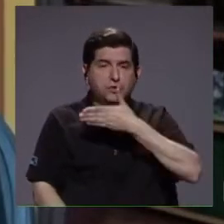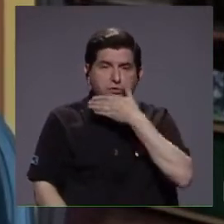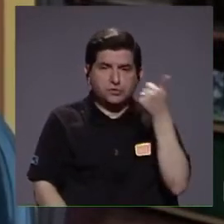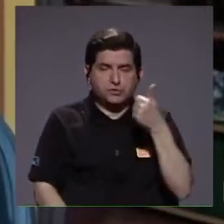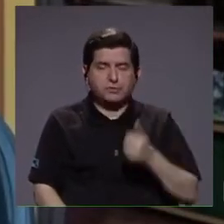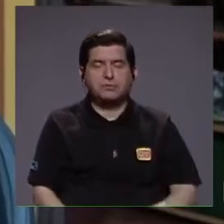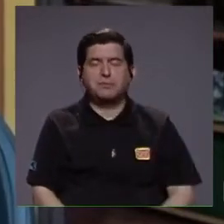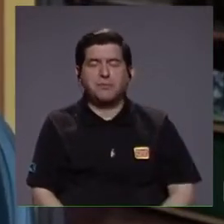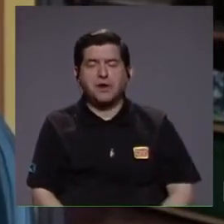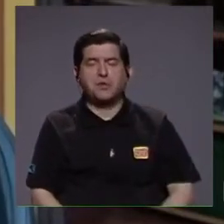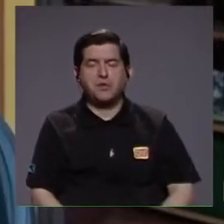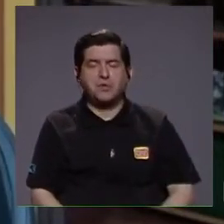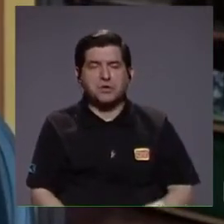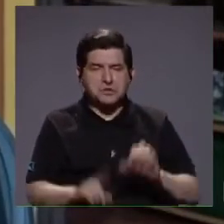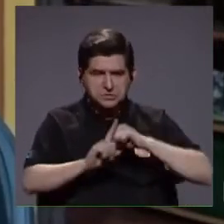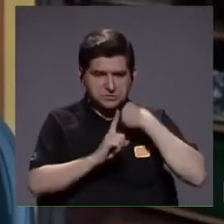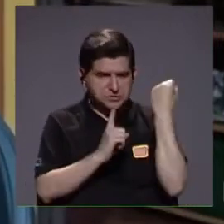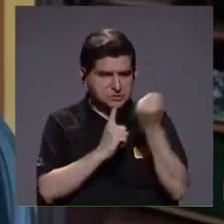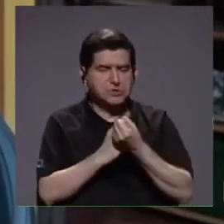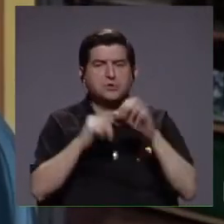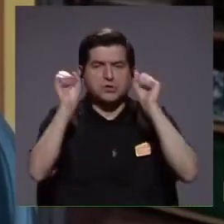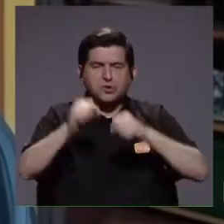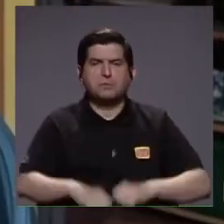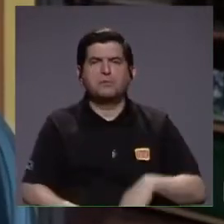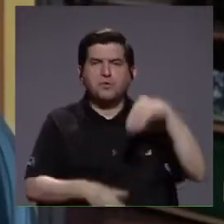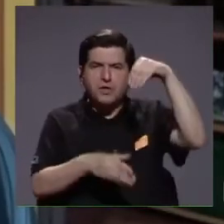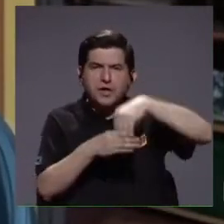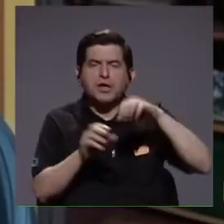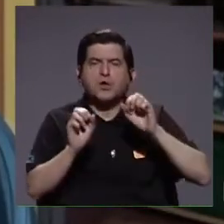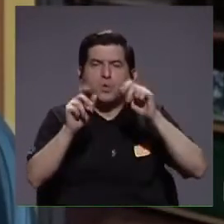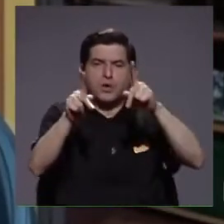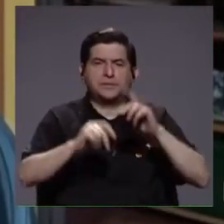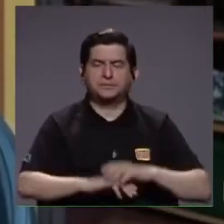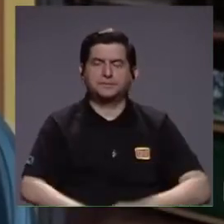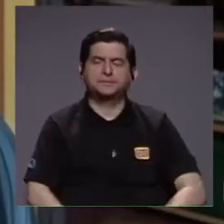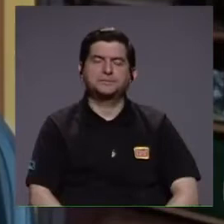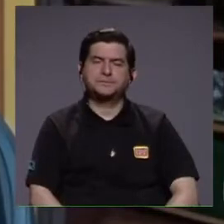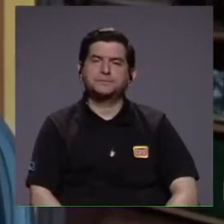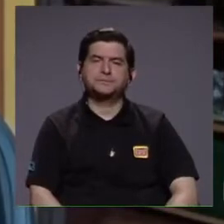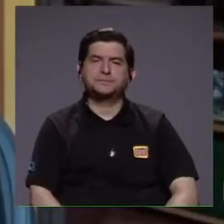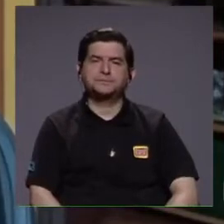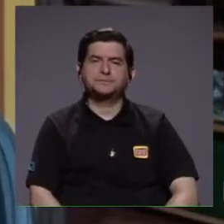mejor disposición de contemplar esta posibilidad.